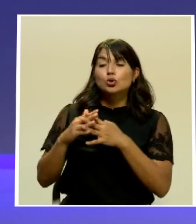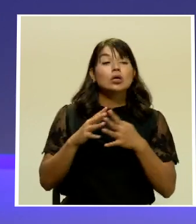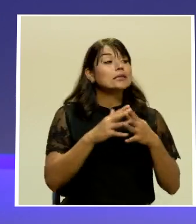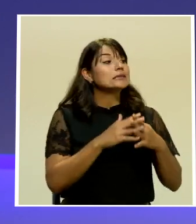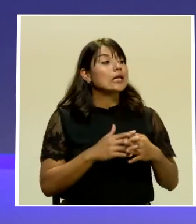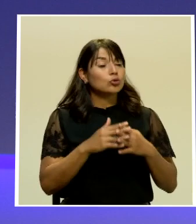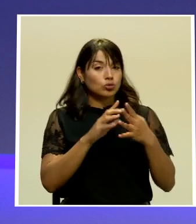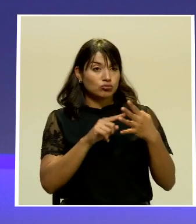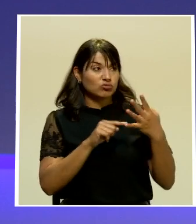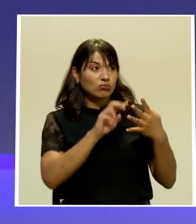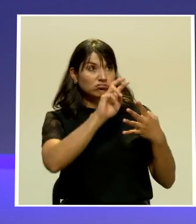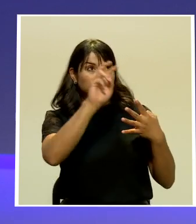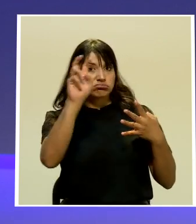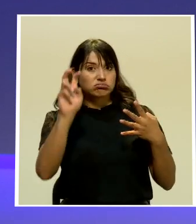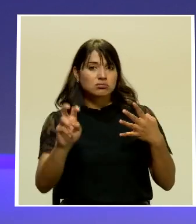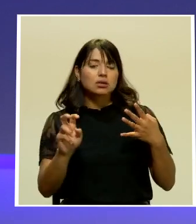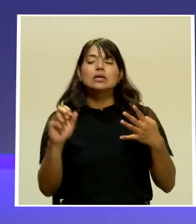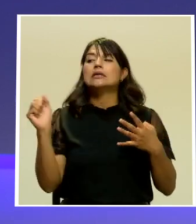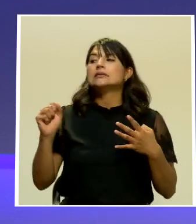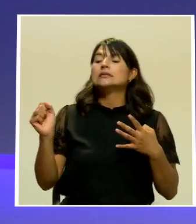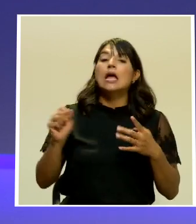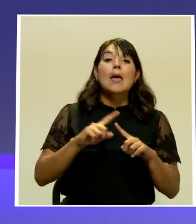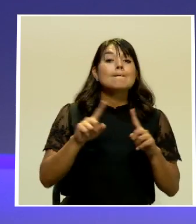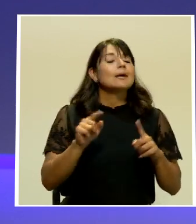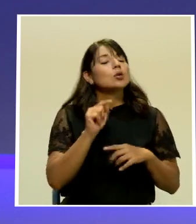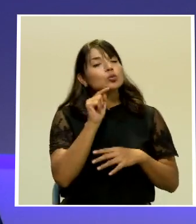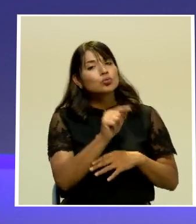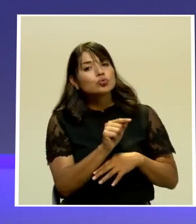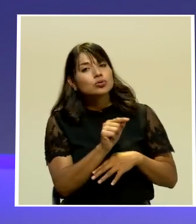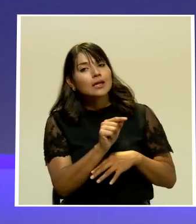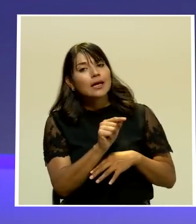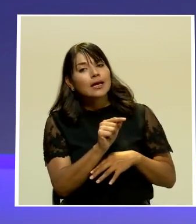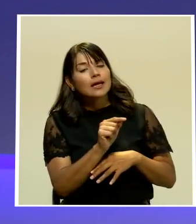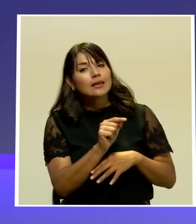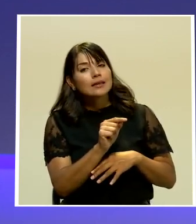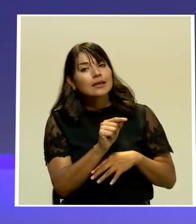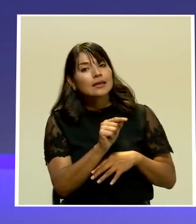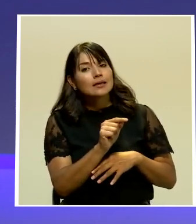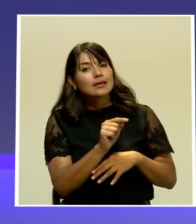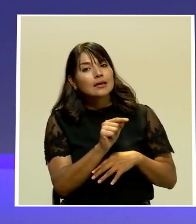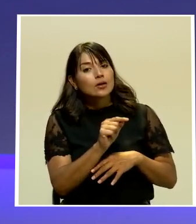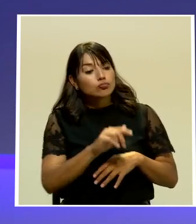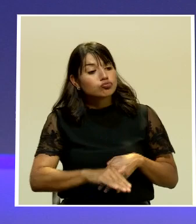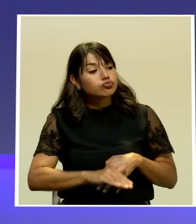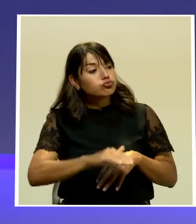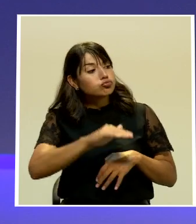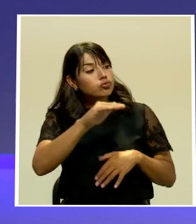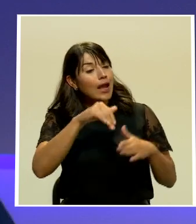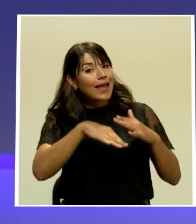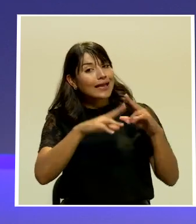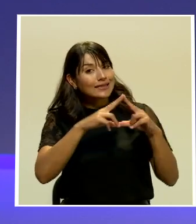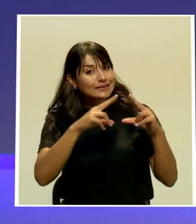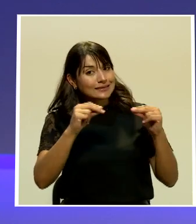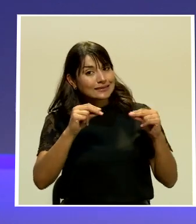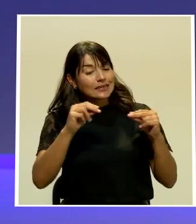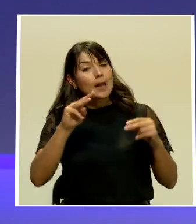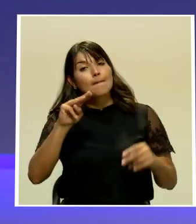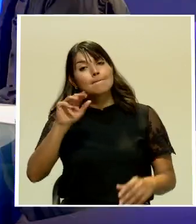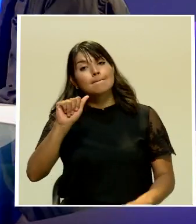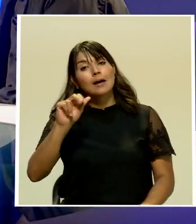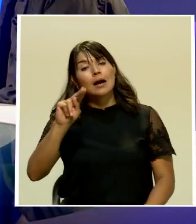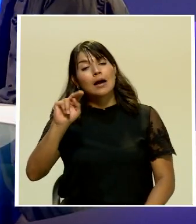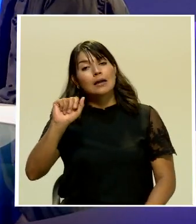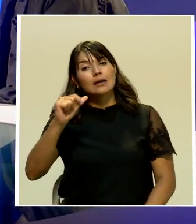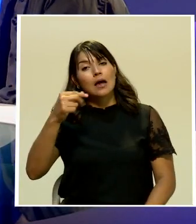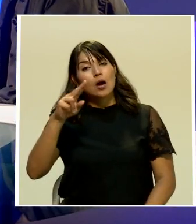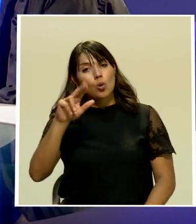has movido. Sin embargo, te criaste y te formaste en Managua. Sí. ¿Cómo es ser